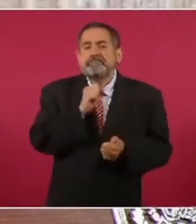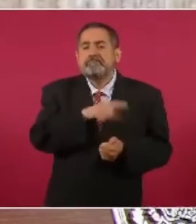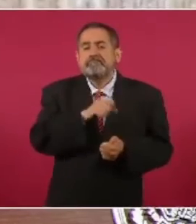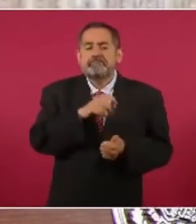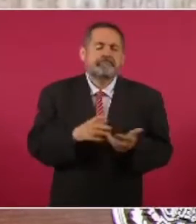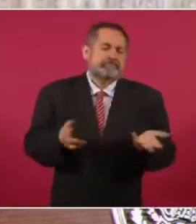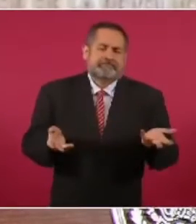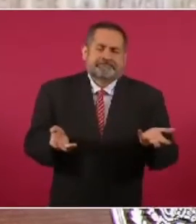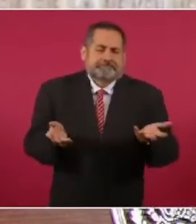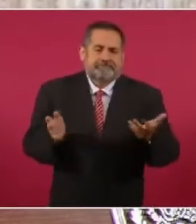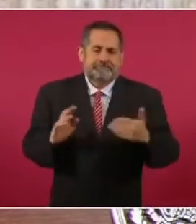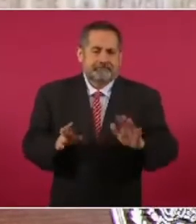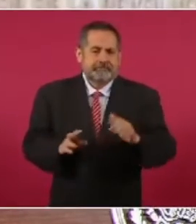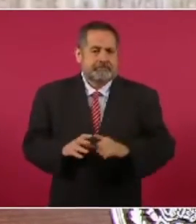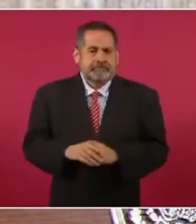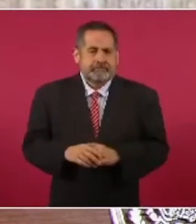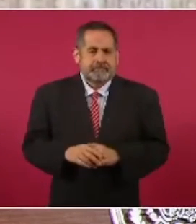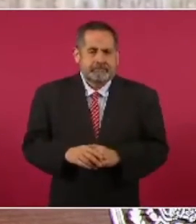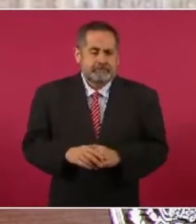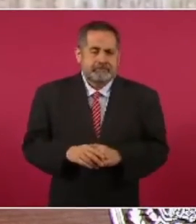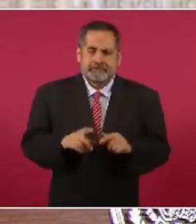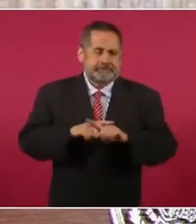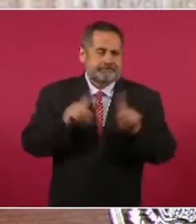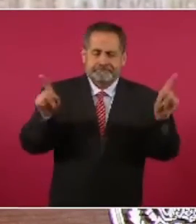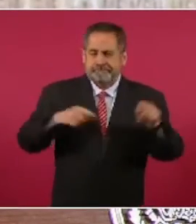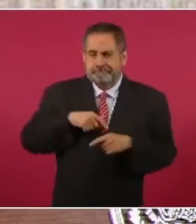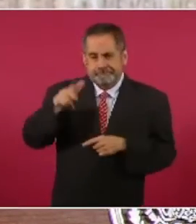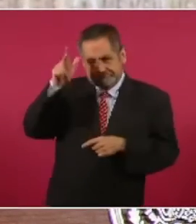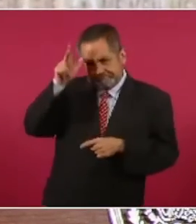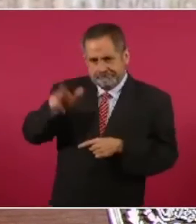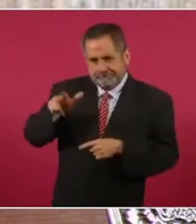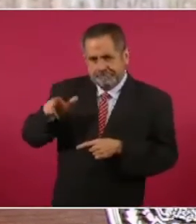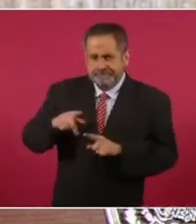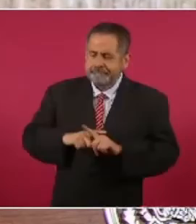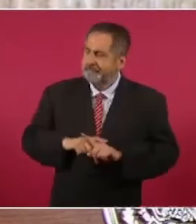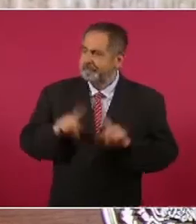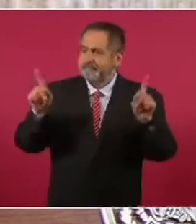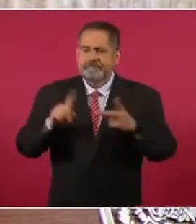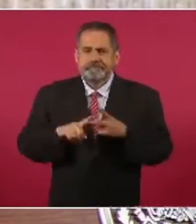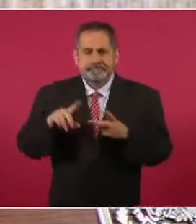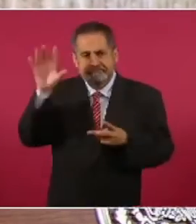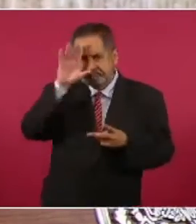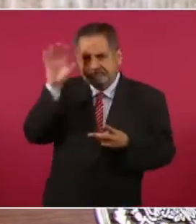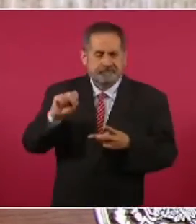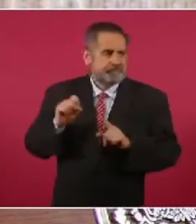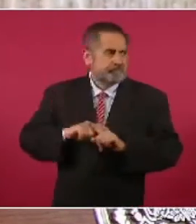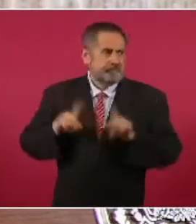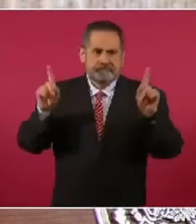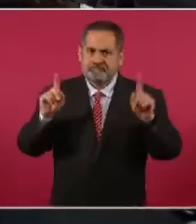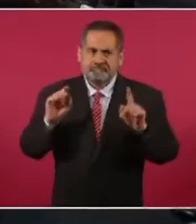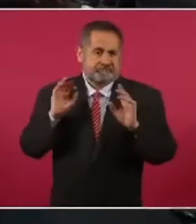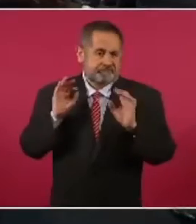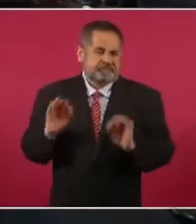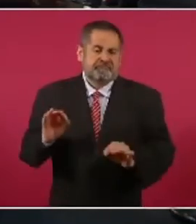En eso no se parecen a Hidalgo ni a Morelos.